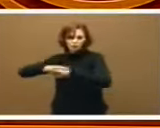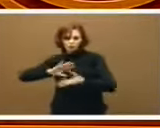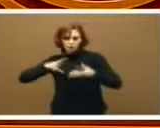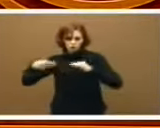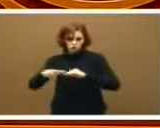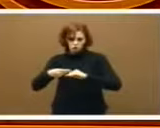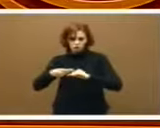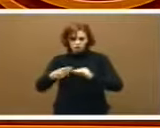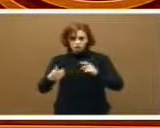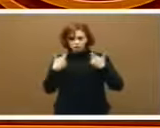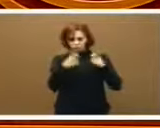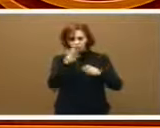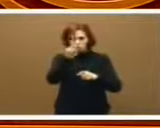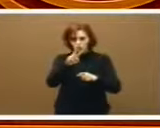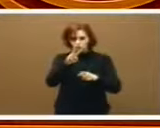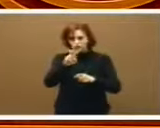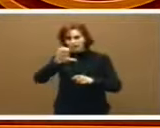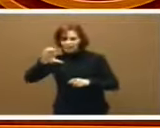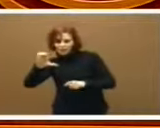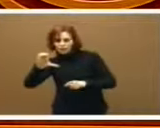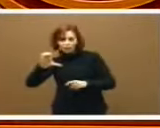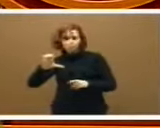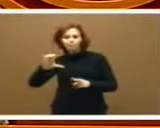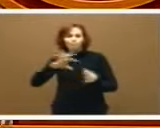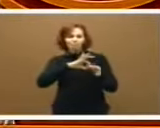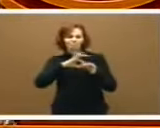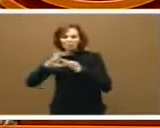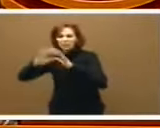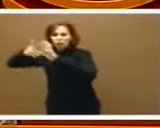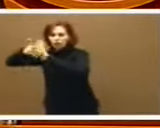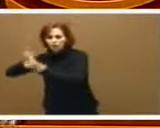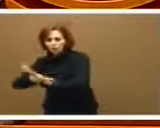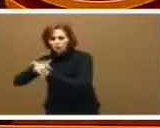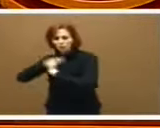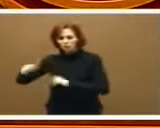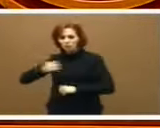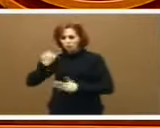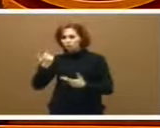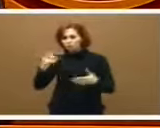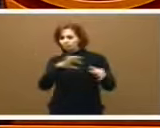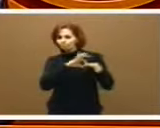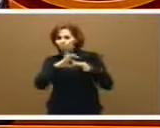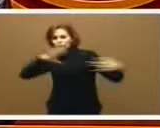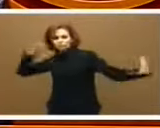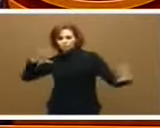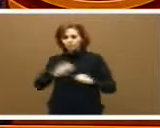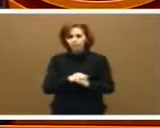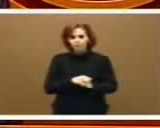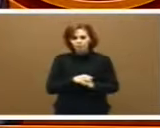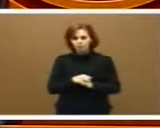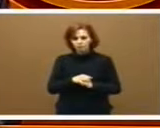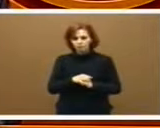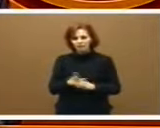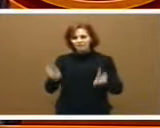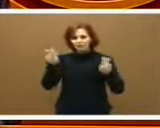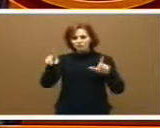2E no correspondía con la definición sobre el personal eventual, vinculado a la